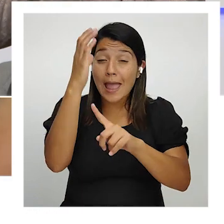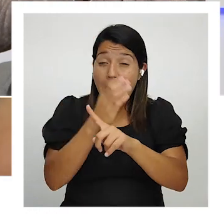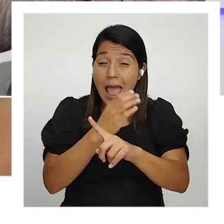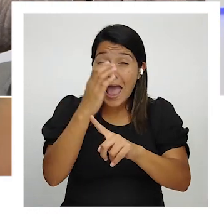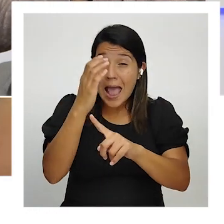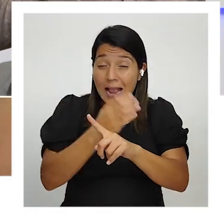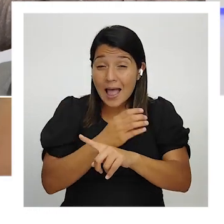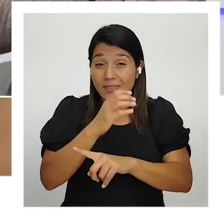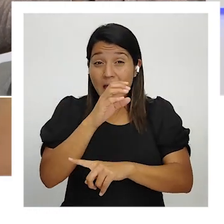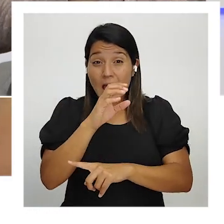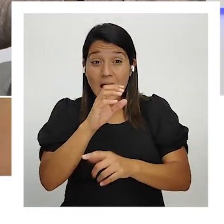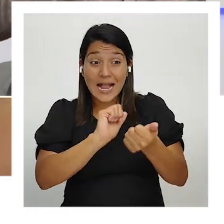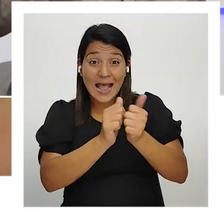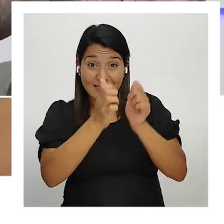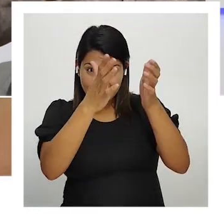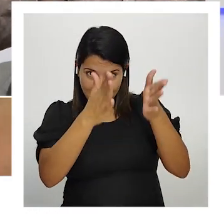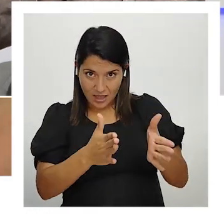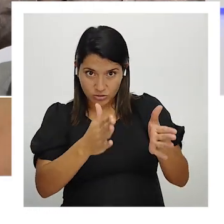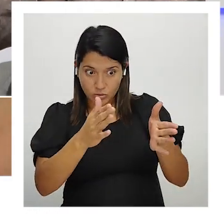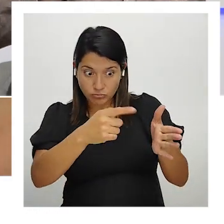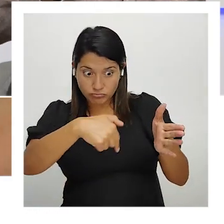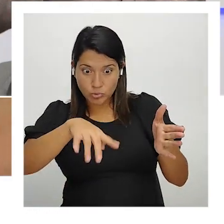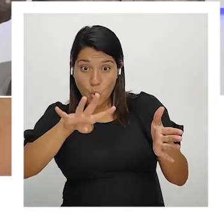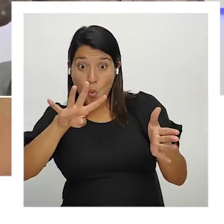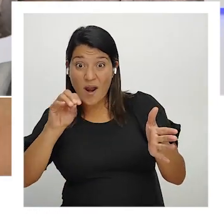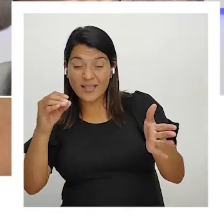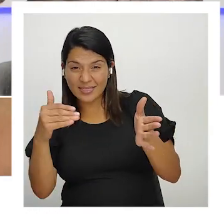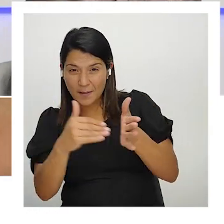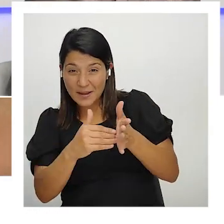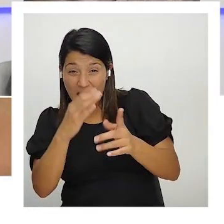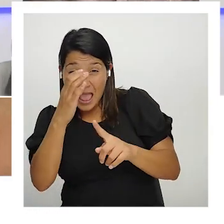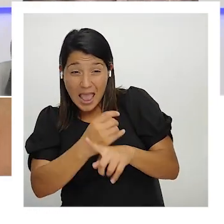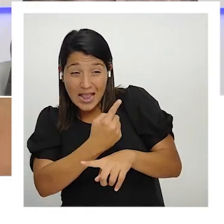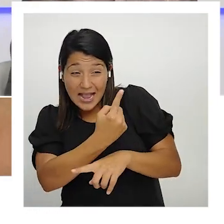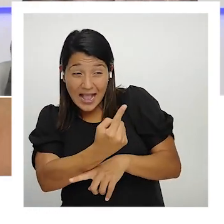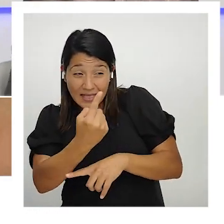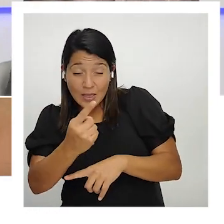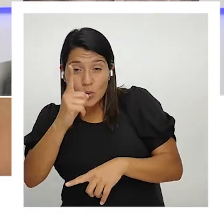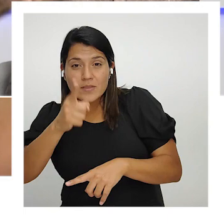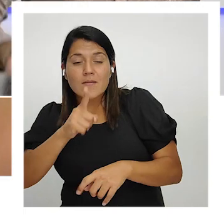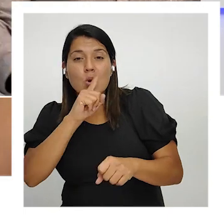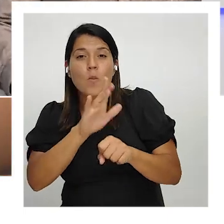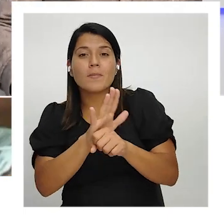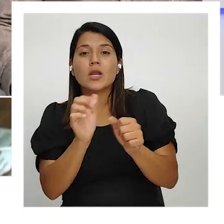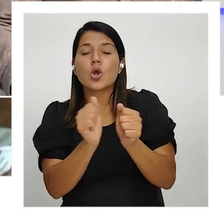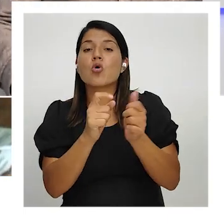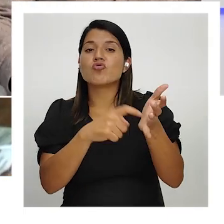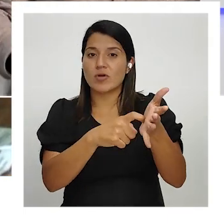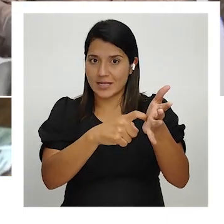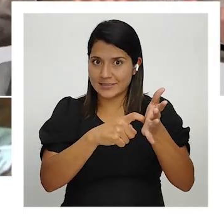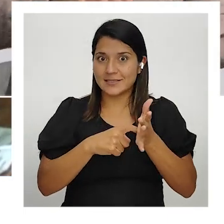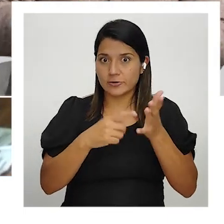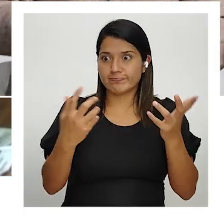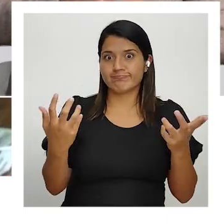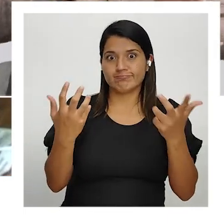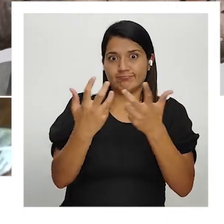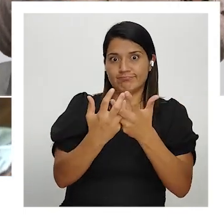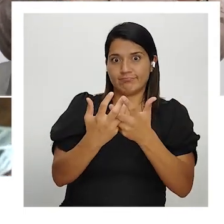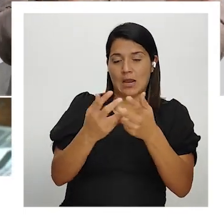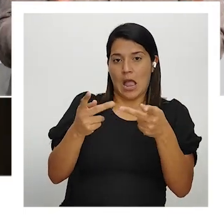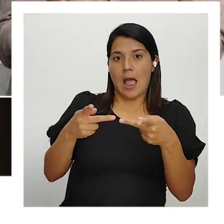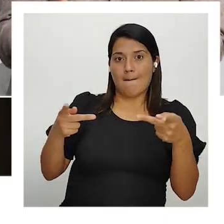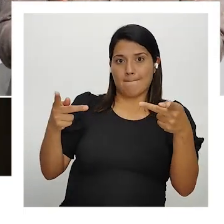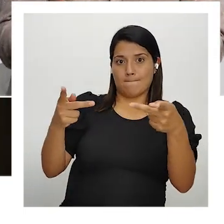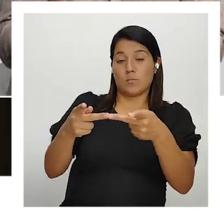personas hay que revisar que cumplan con los requisitos del cargo al que están aspirando, pero que también